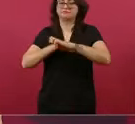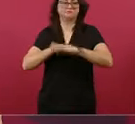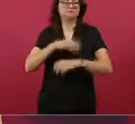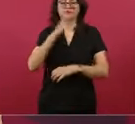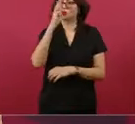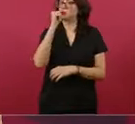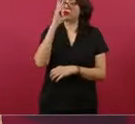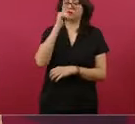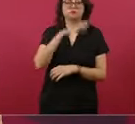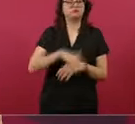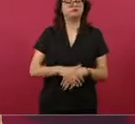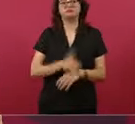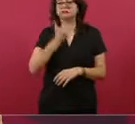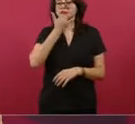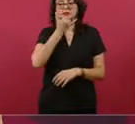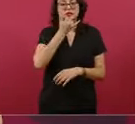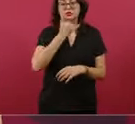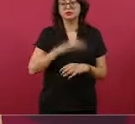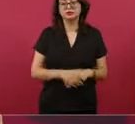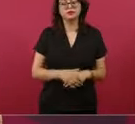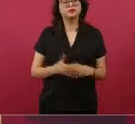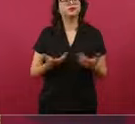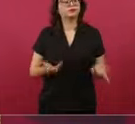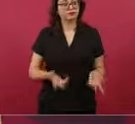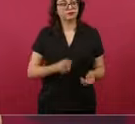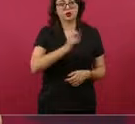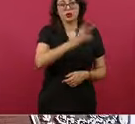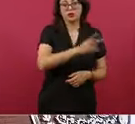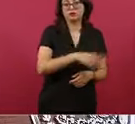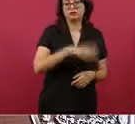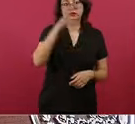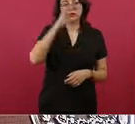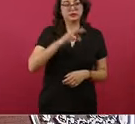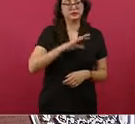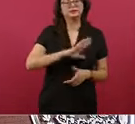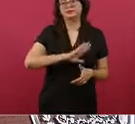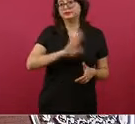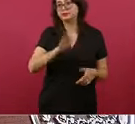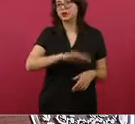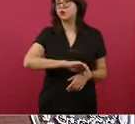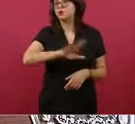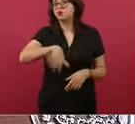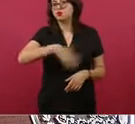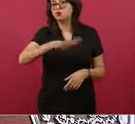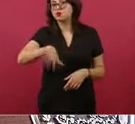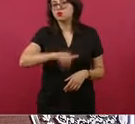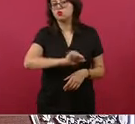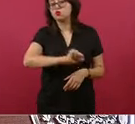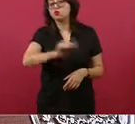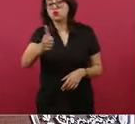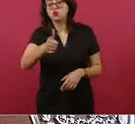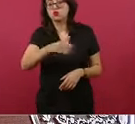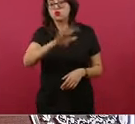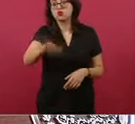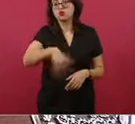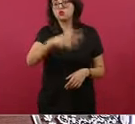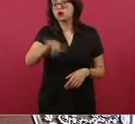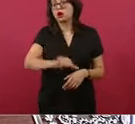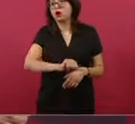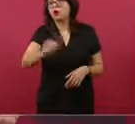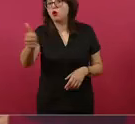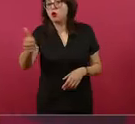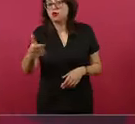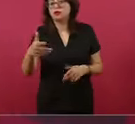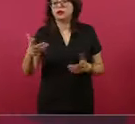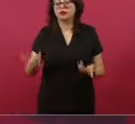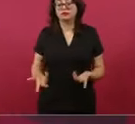buscar otra que está trabajando bien, de acuerdo a lo que me informan, y estamos pensando que vamos a llegar